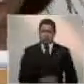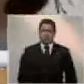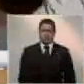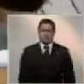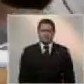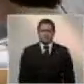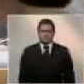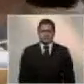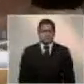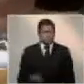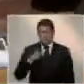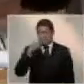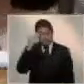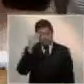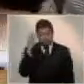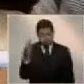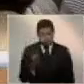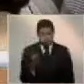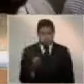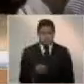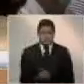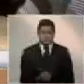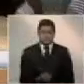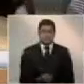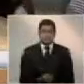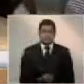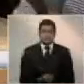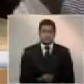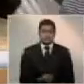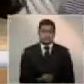los dueños porque no se ha verificado ahorita,